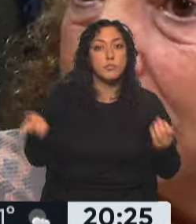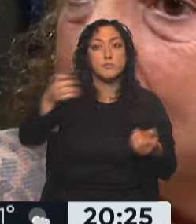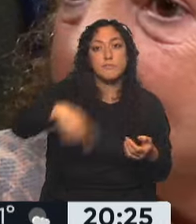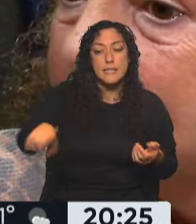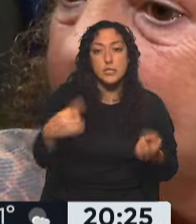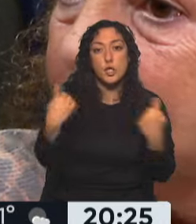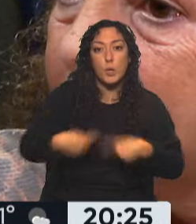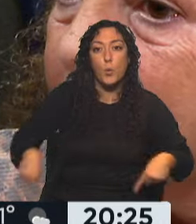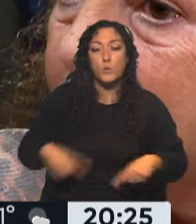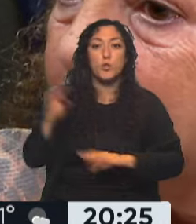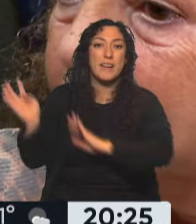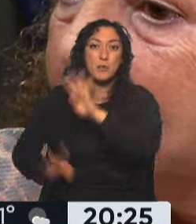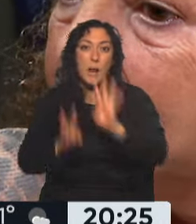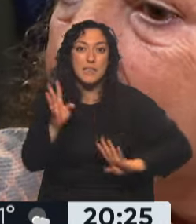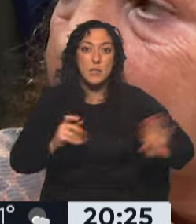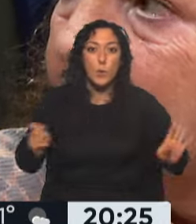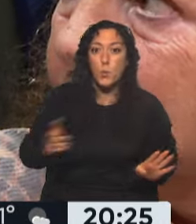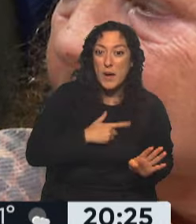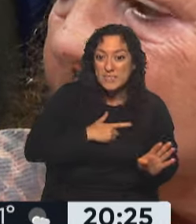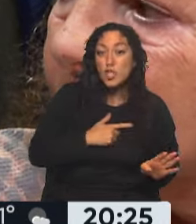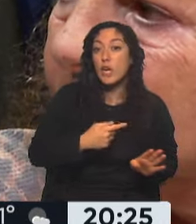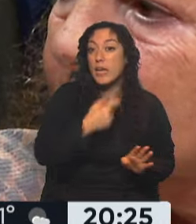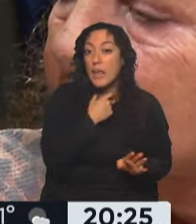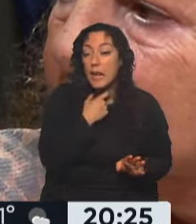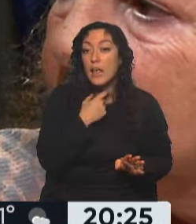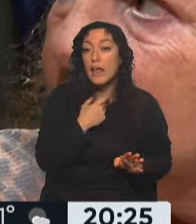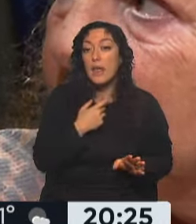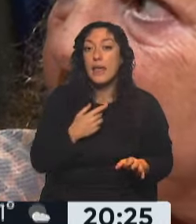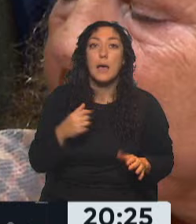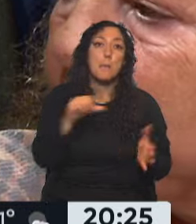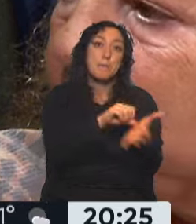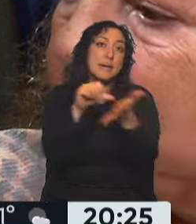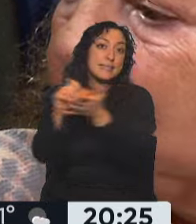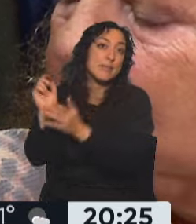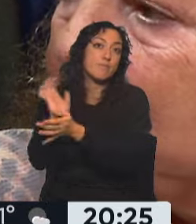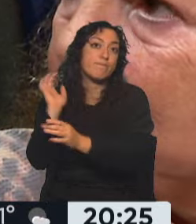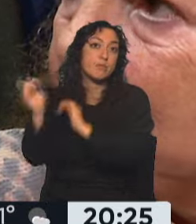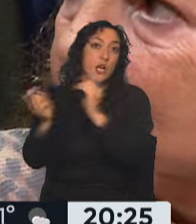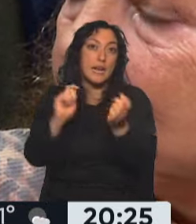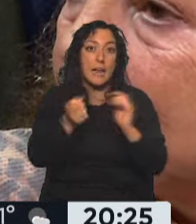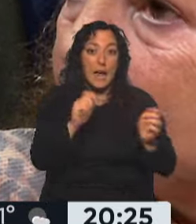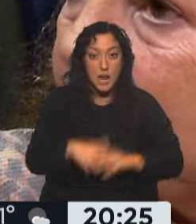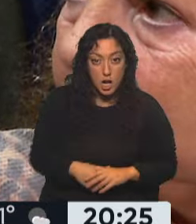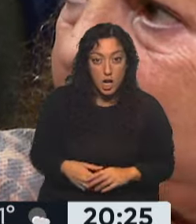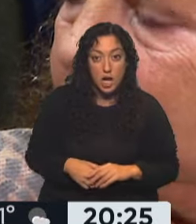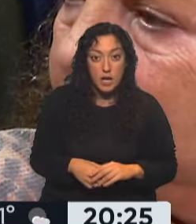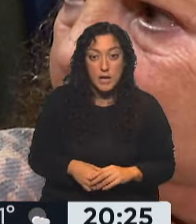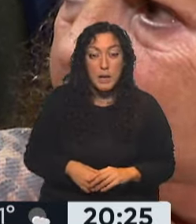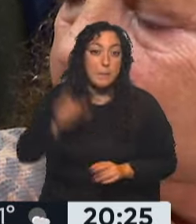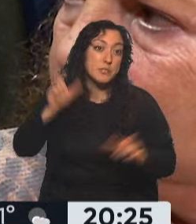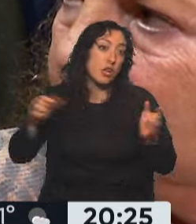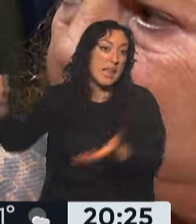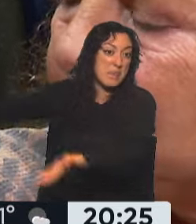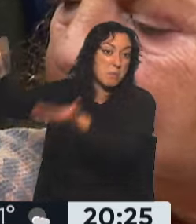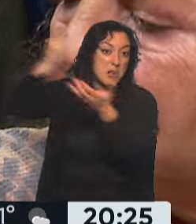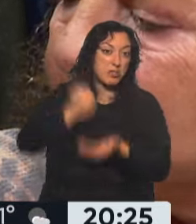nuestros recursos naturales al servicio extranjerizado, o sea, que vengan grandes inversores,